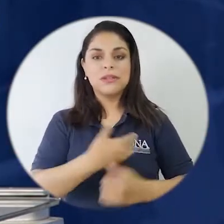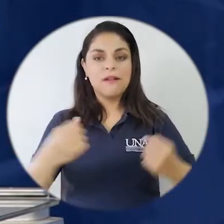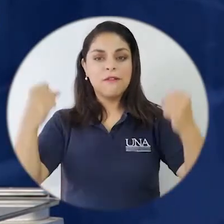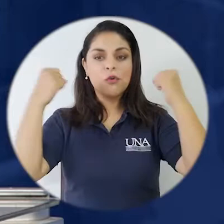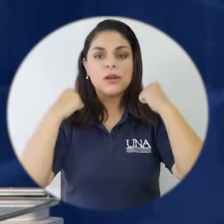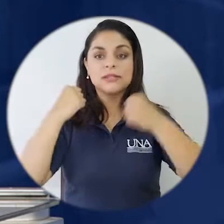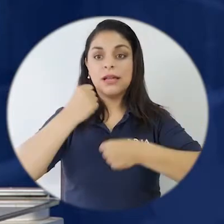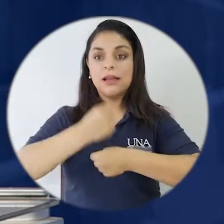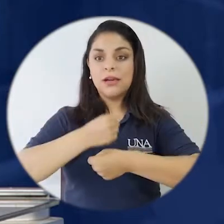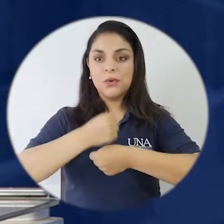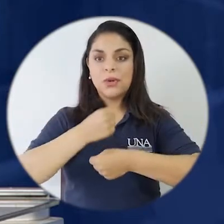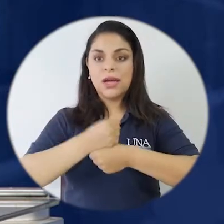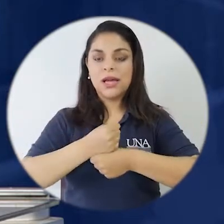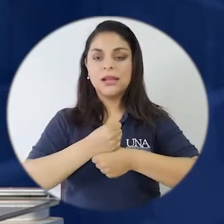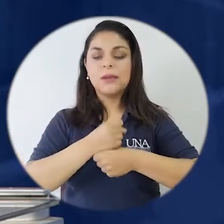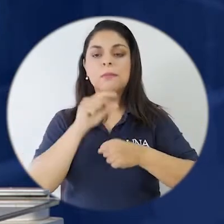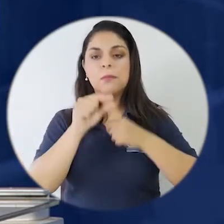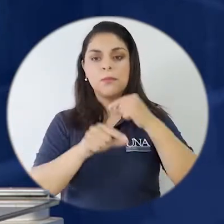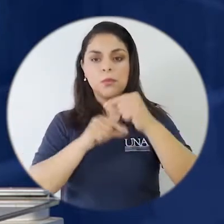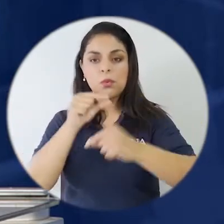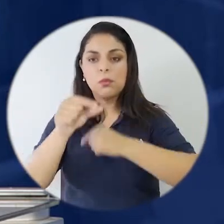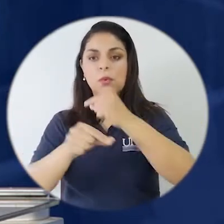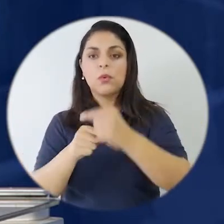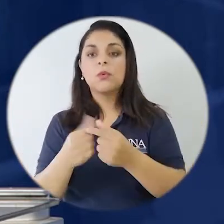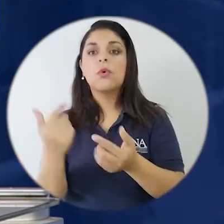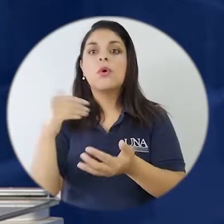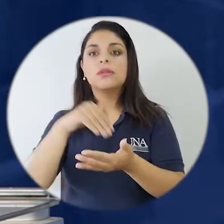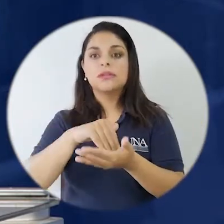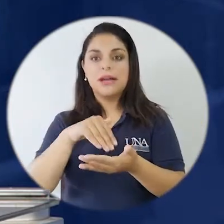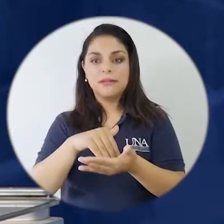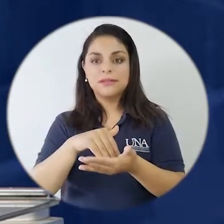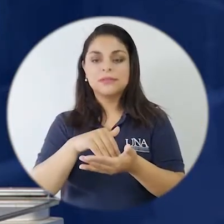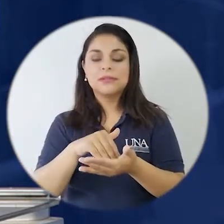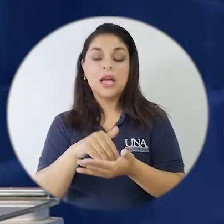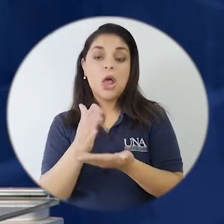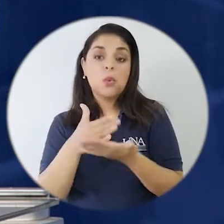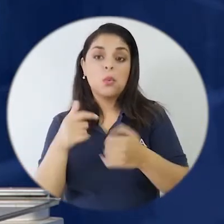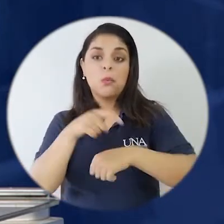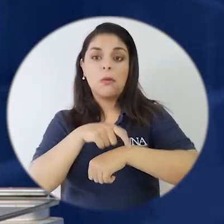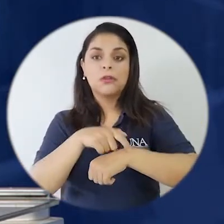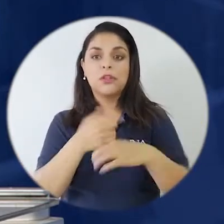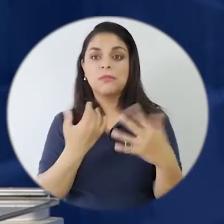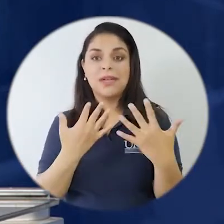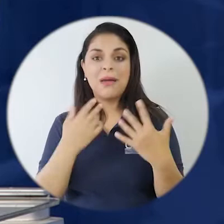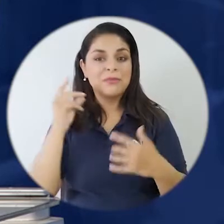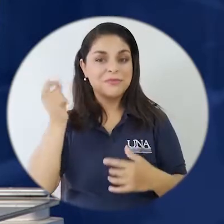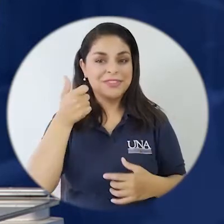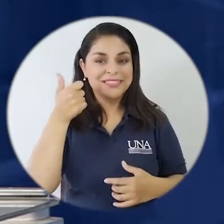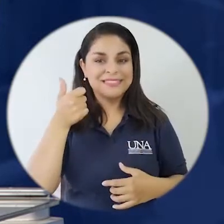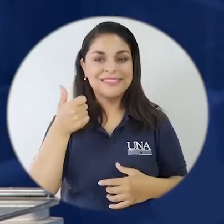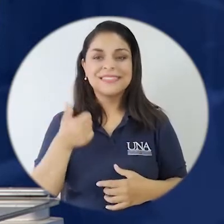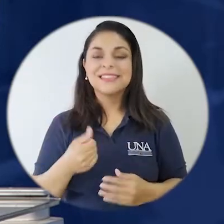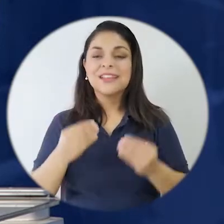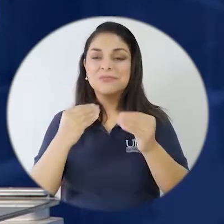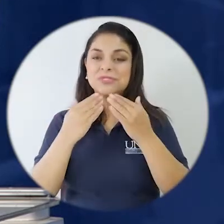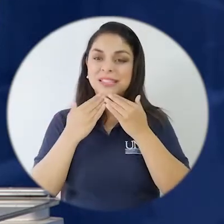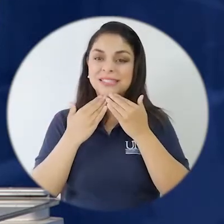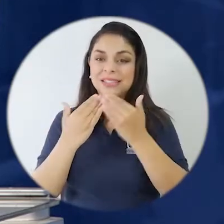a toda nuestra fuerza laboral para el paulatino regreso a alguna normalidad en algún momento, que esperamos que sea